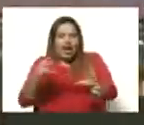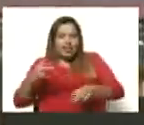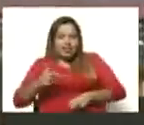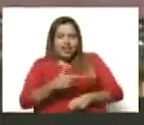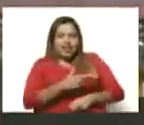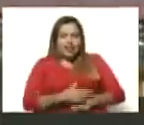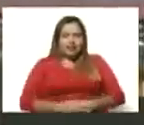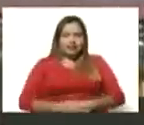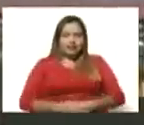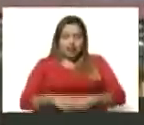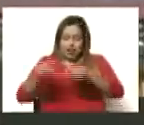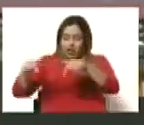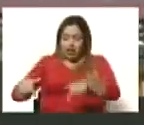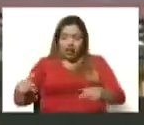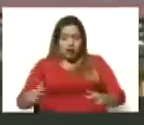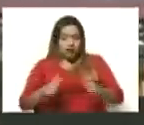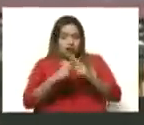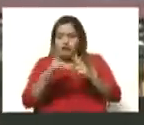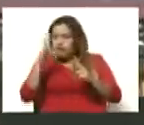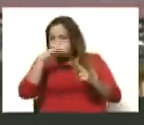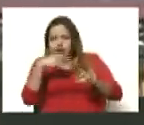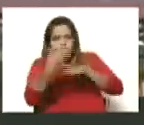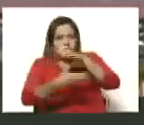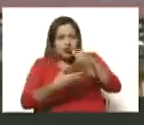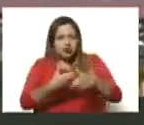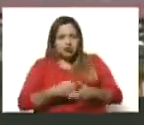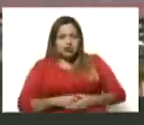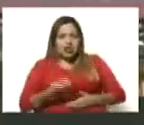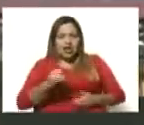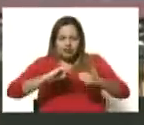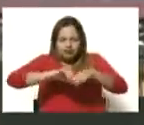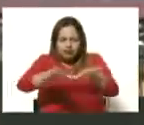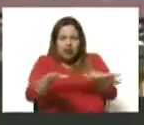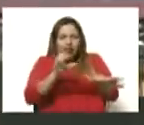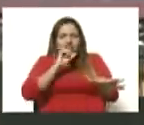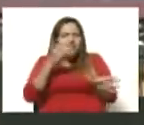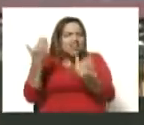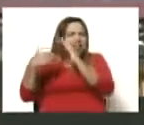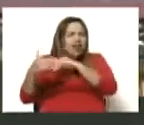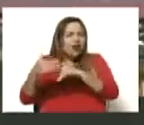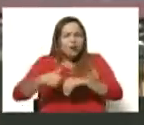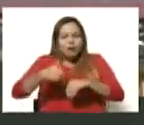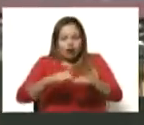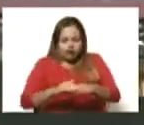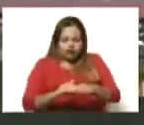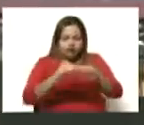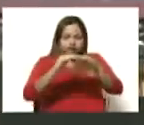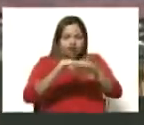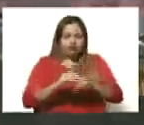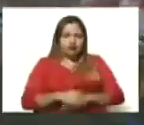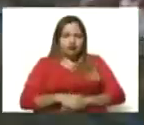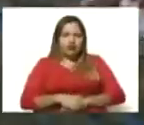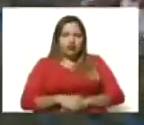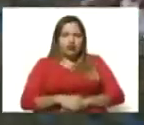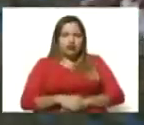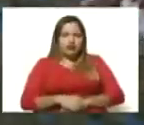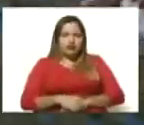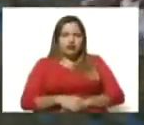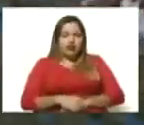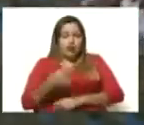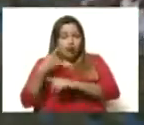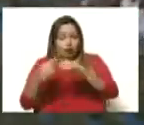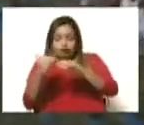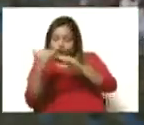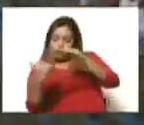precisamente aquí donde nos encontramos, que no fue afectado, es un abanico antiguo, por eso está un poco más levantado. Y el otro abanico abrazó lo